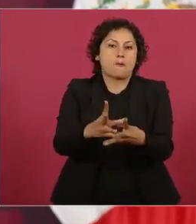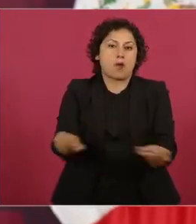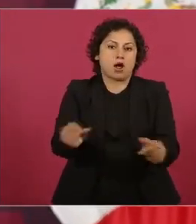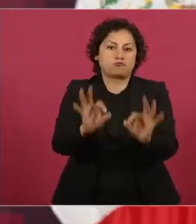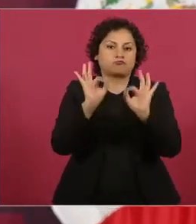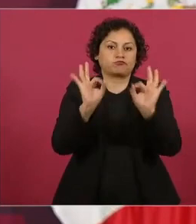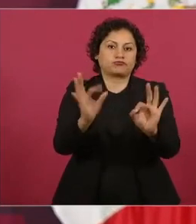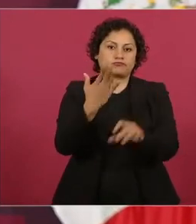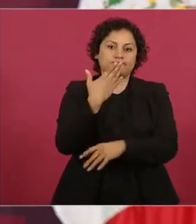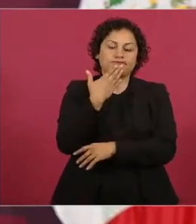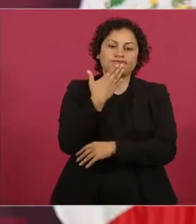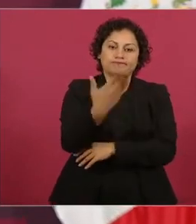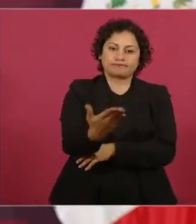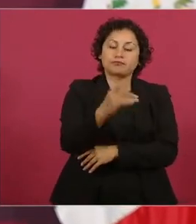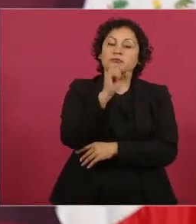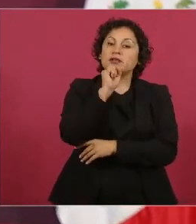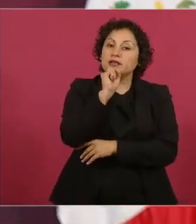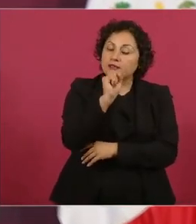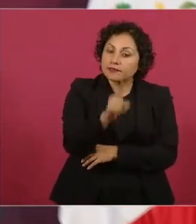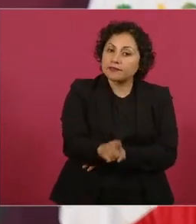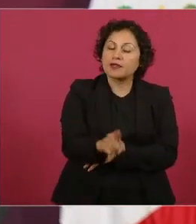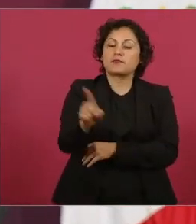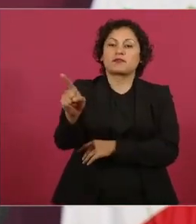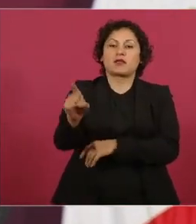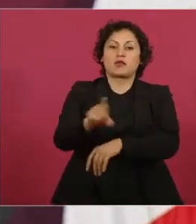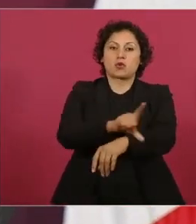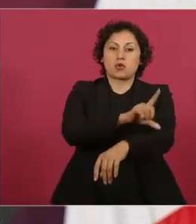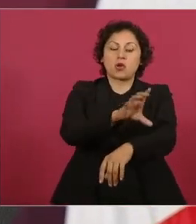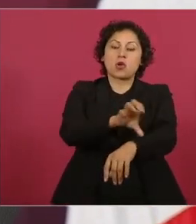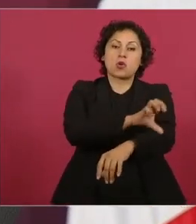restablecimiento del servicio eléctrico.